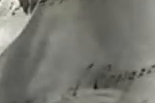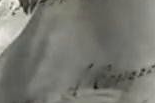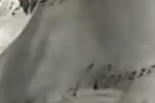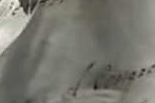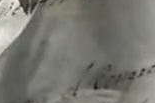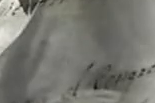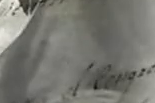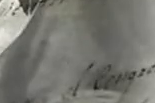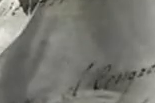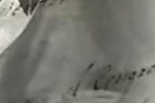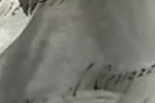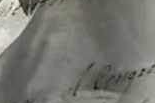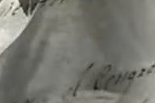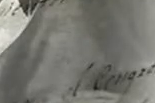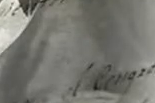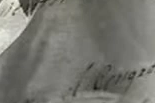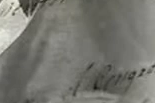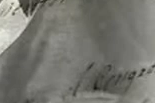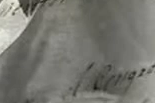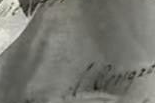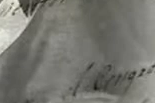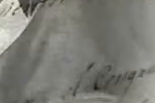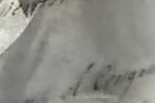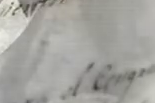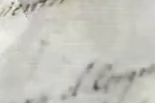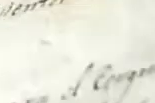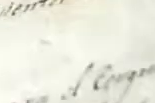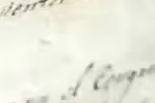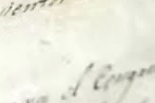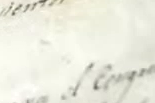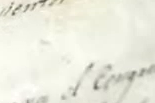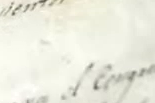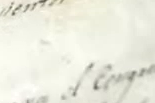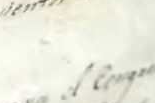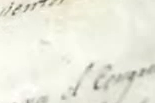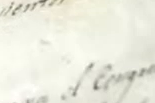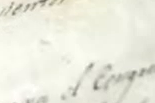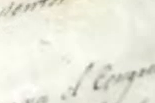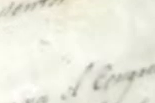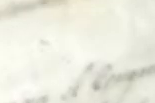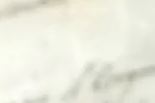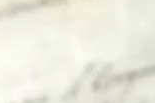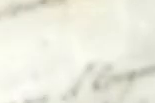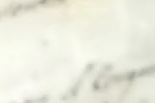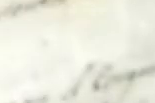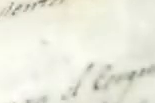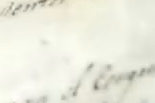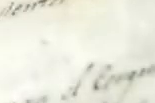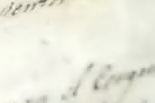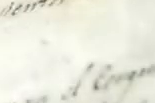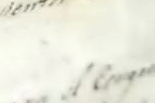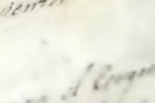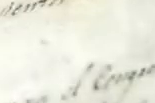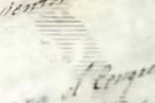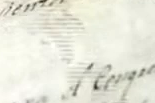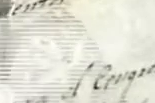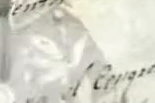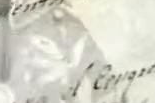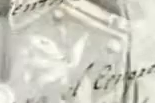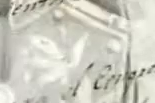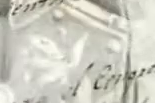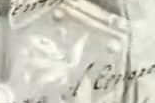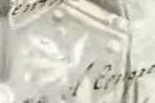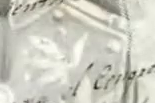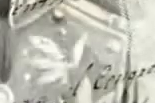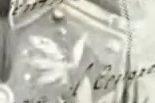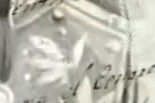Pizarro. Como vicepresidente por 31 votos, Conde de Vista Florida. Y para secretario, don